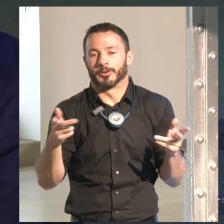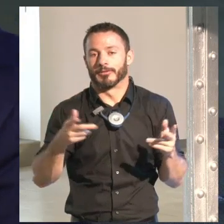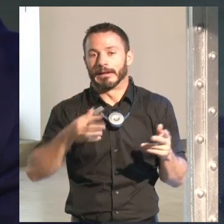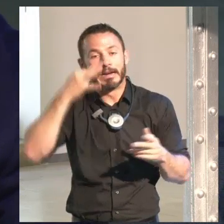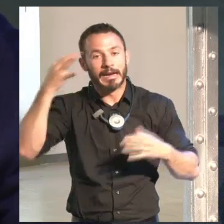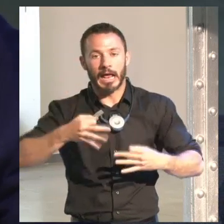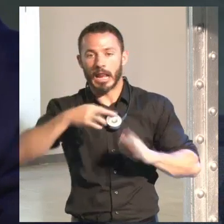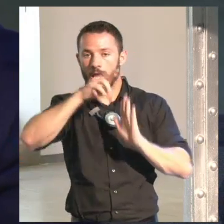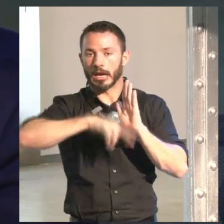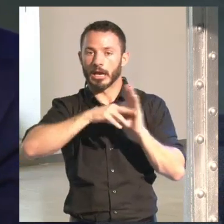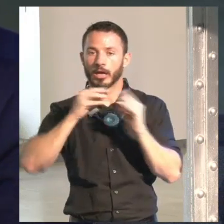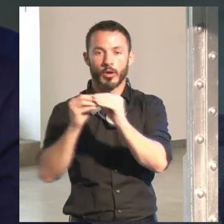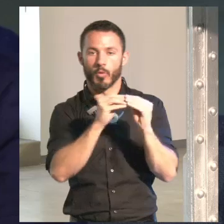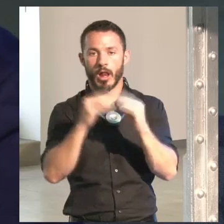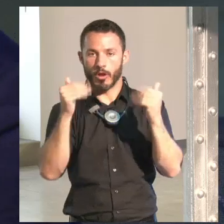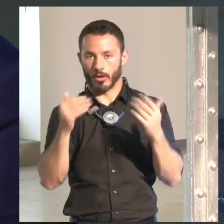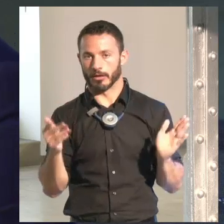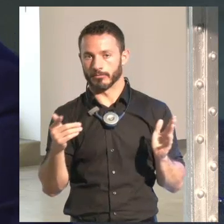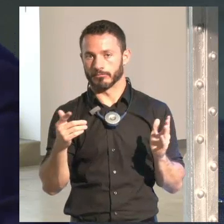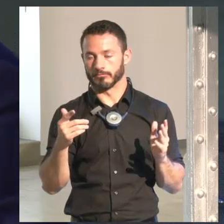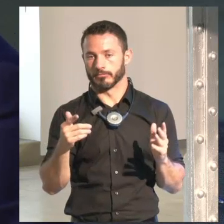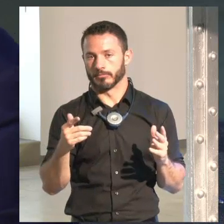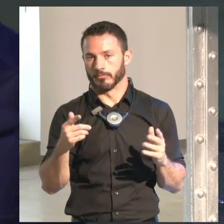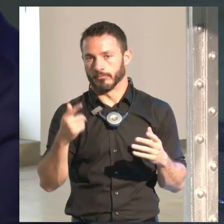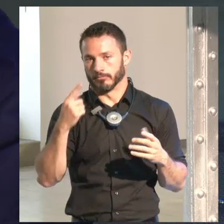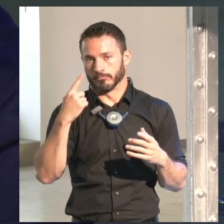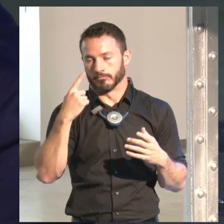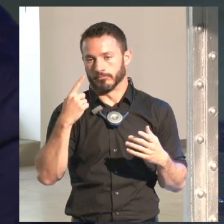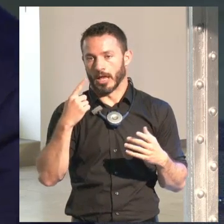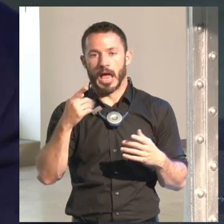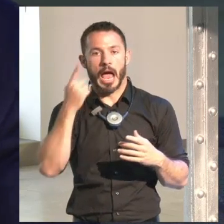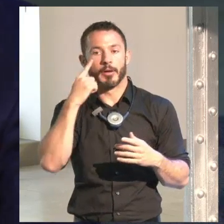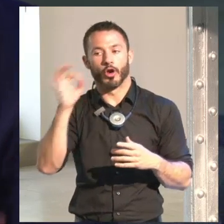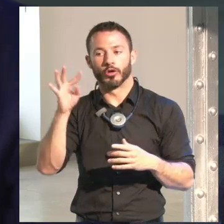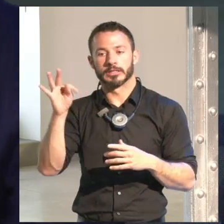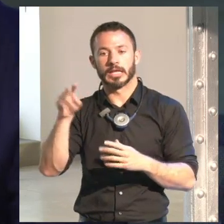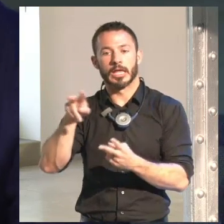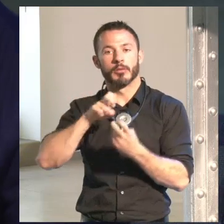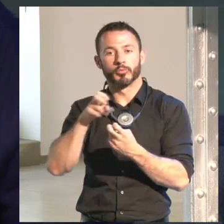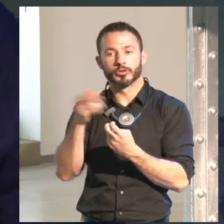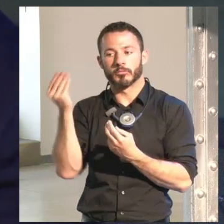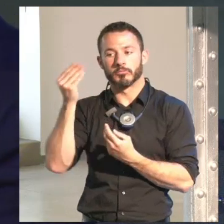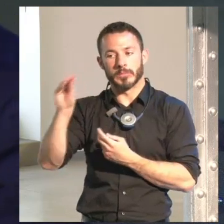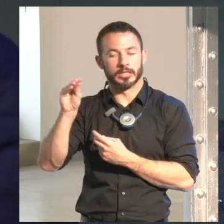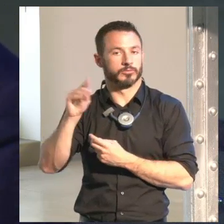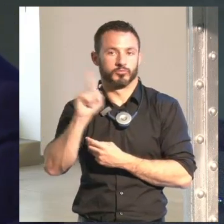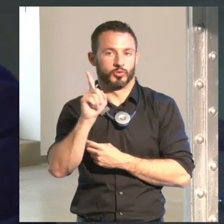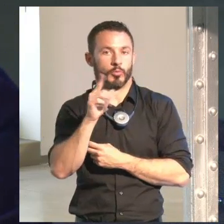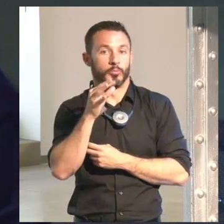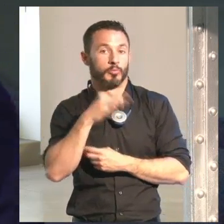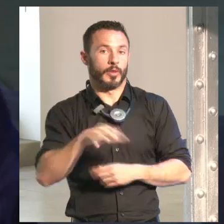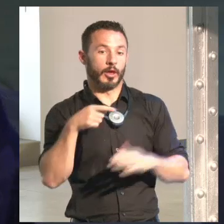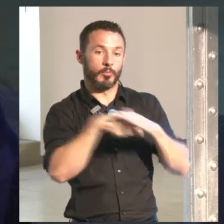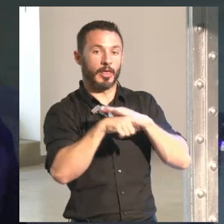son iguales, ¿no? Yo no digo, obviamente, ni lo voy a decir, que haya que subir impuestos a los OTT, a lo mejor lo que hay que hacer es bajar a los telecos, ¿no? De alguna